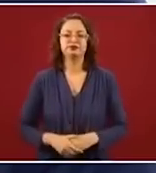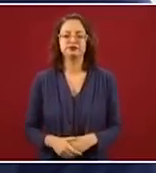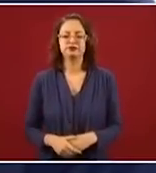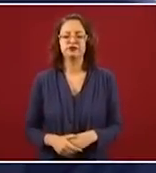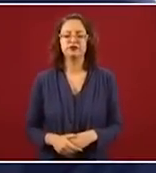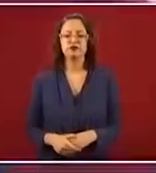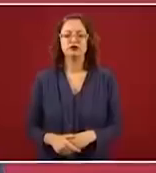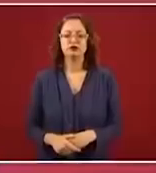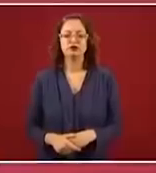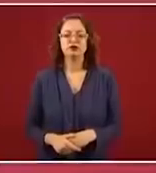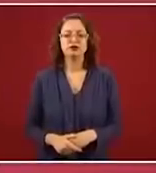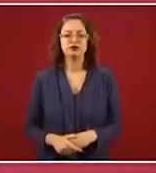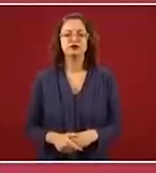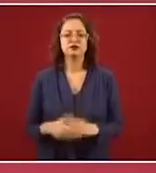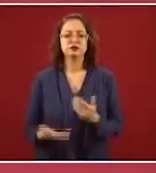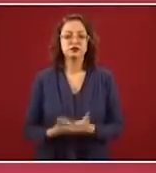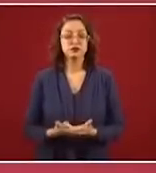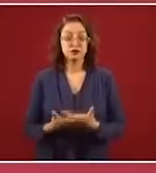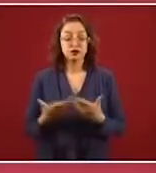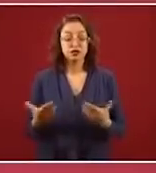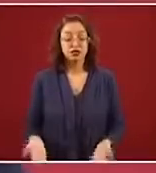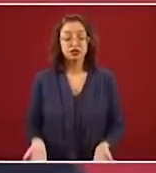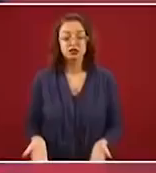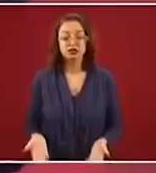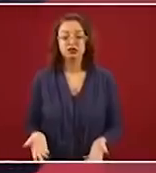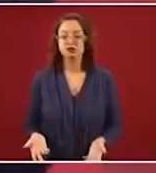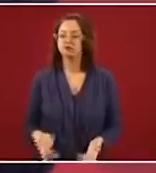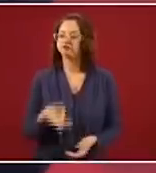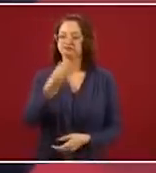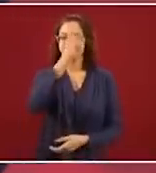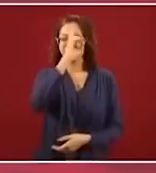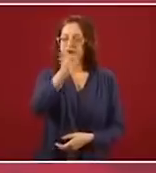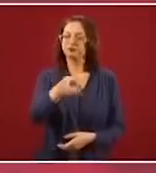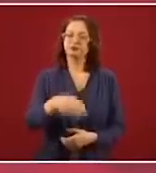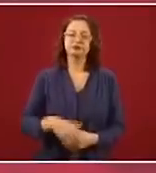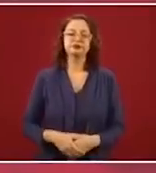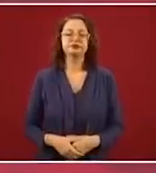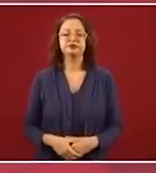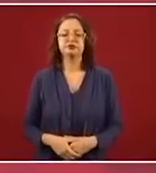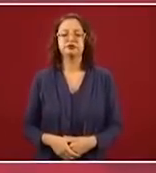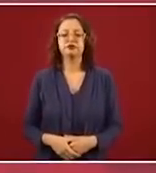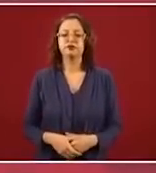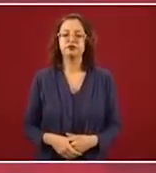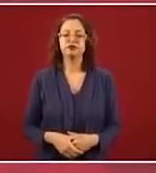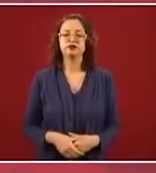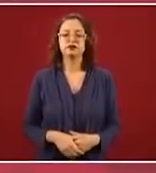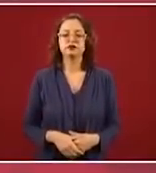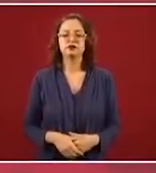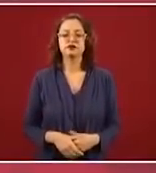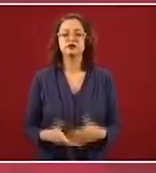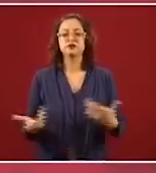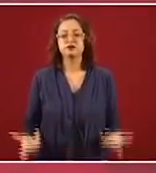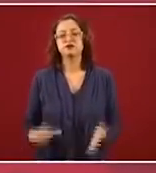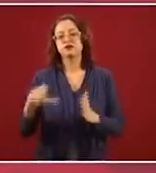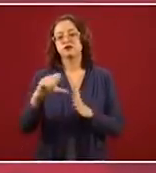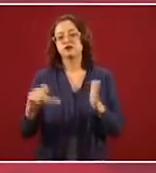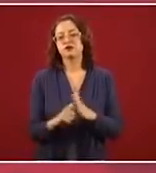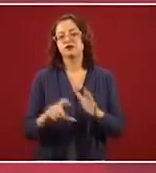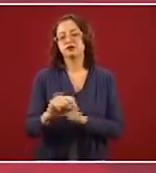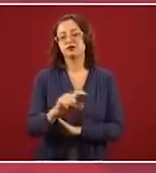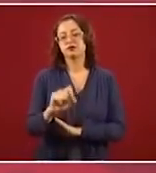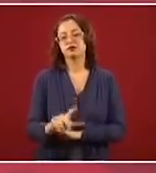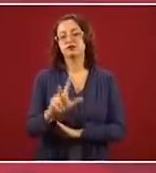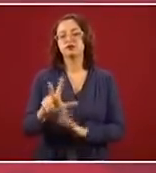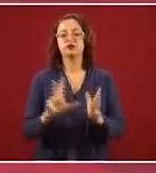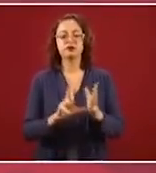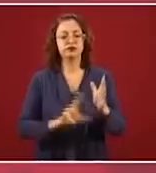Eso ya está prohibido. Por eso se reformó el artículo 28 de la